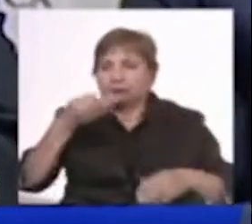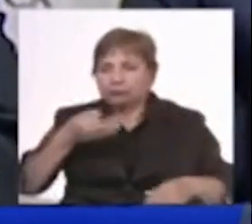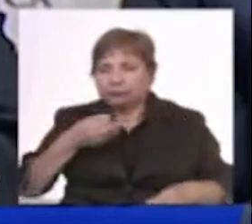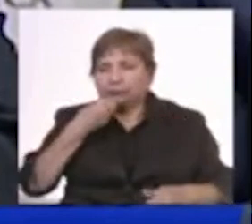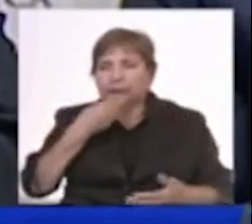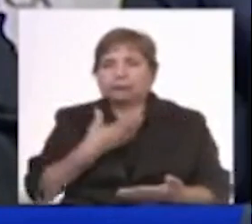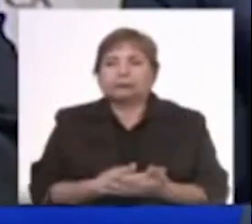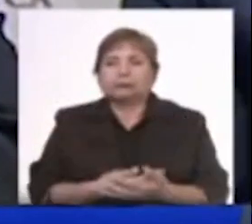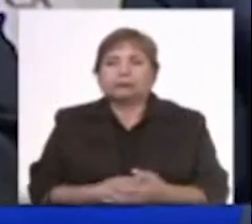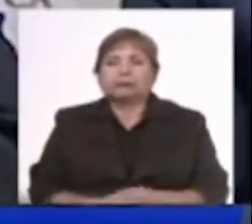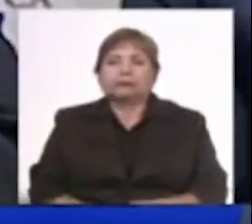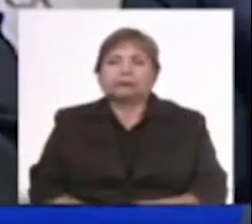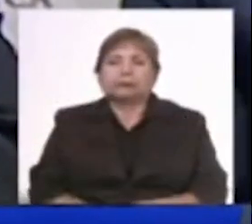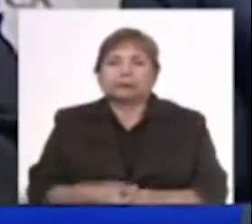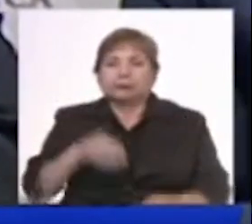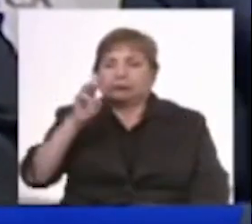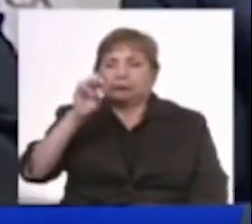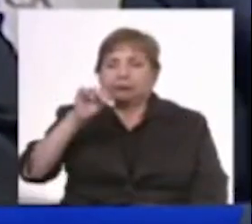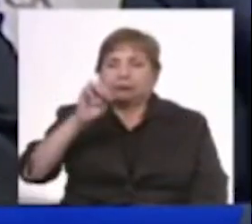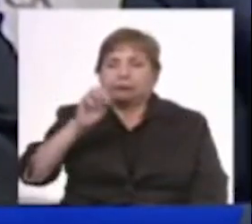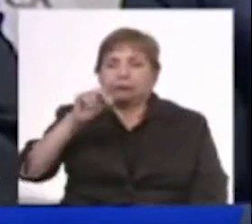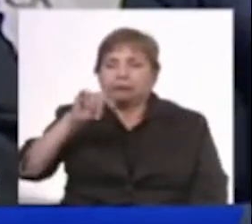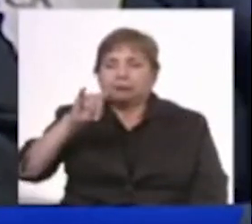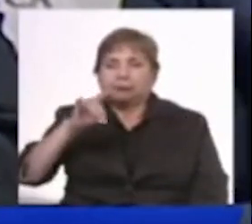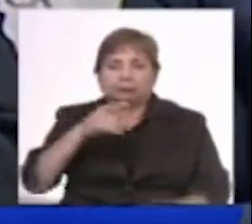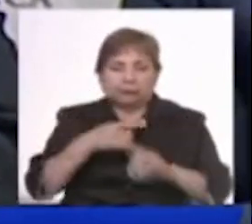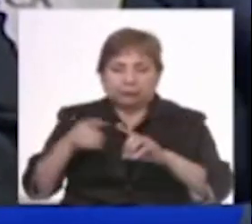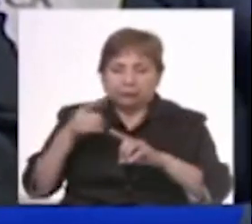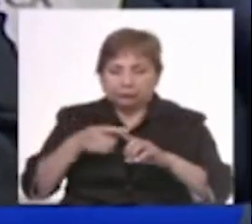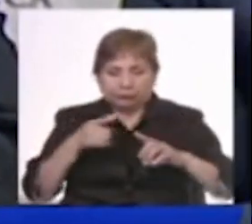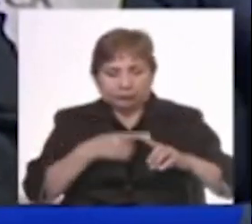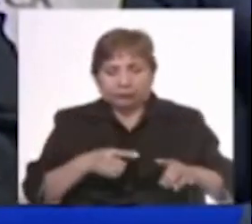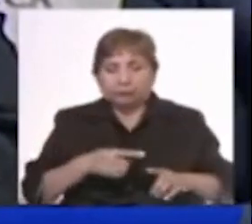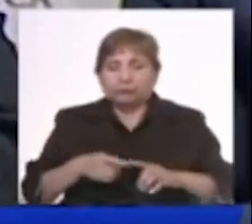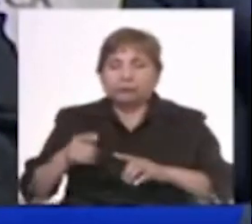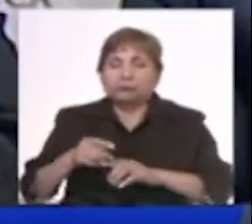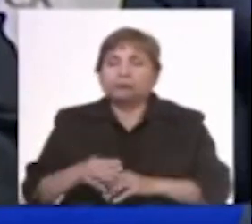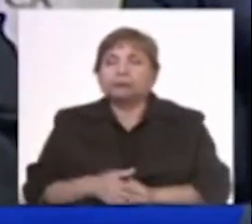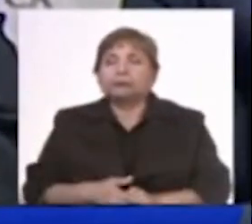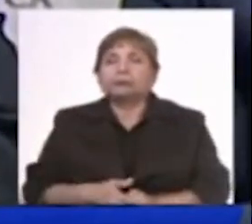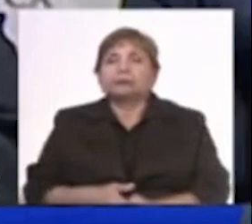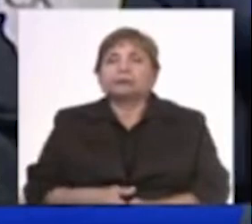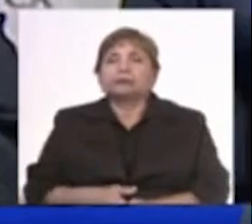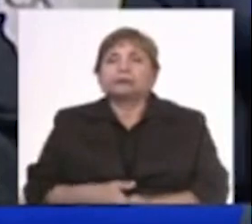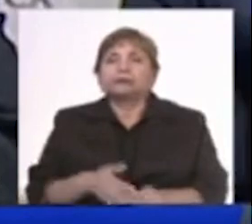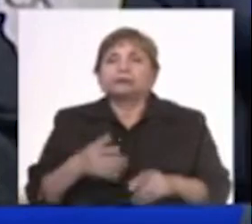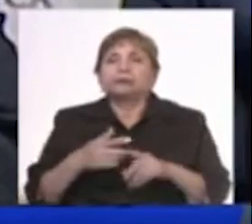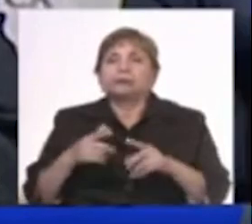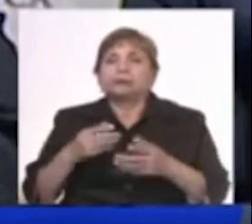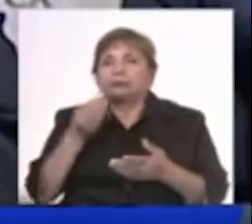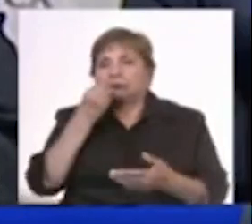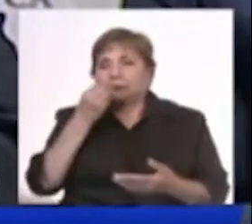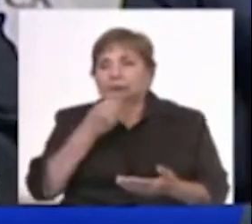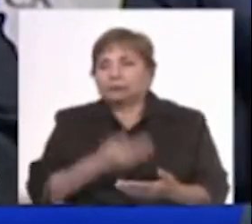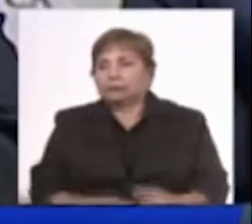cierto, con menú variado, con los diferentes